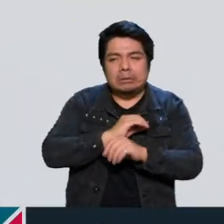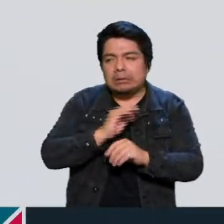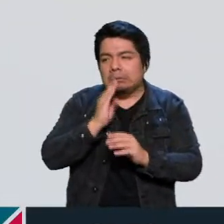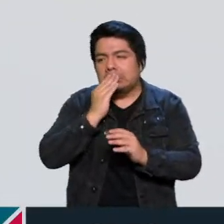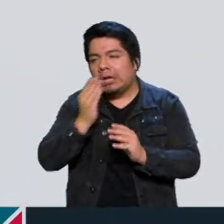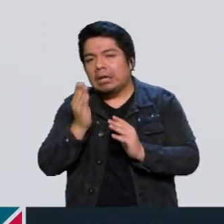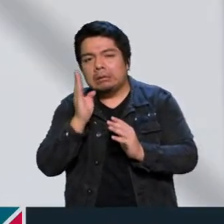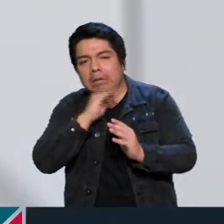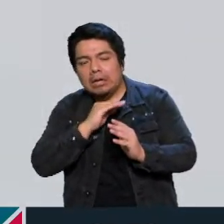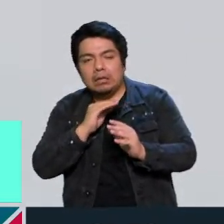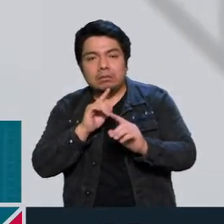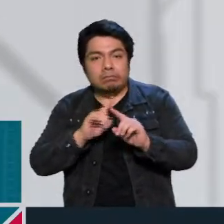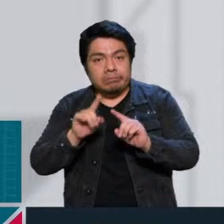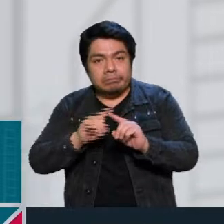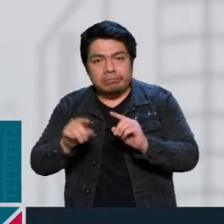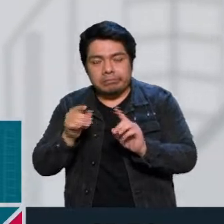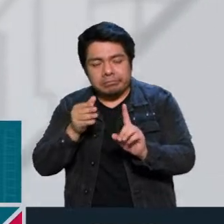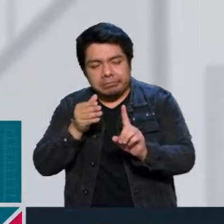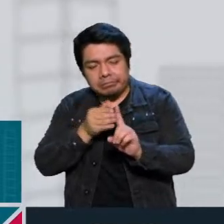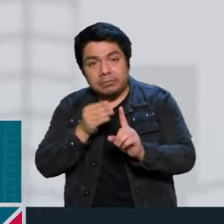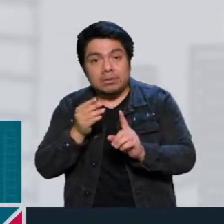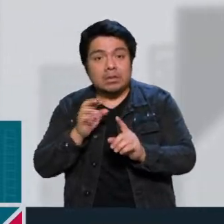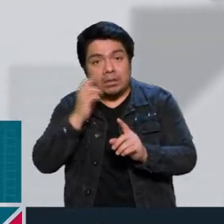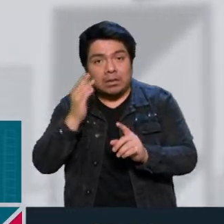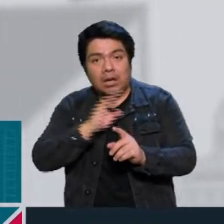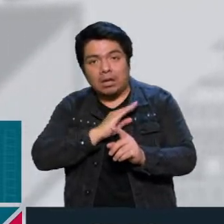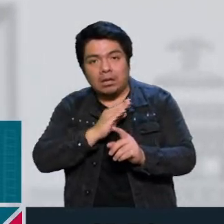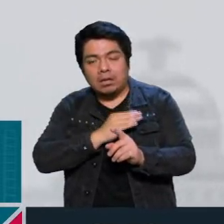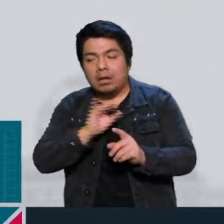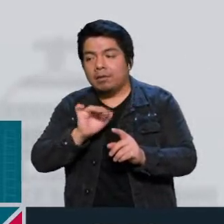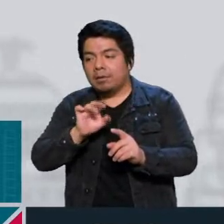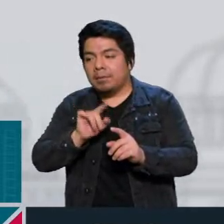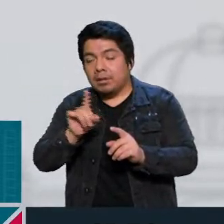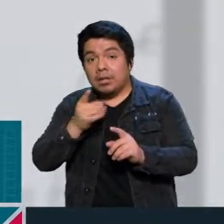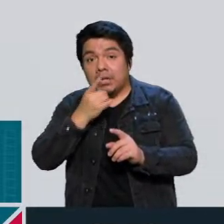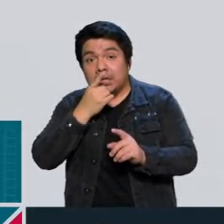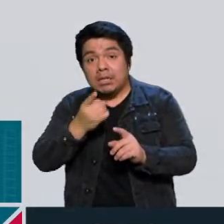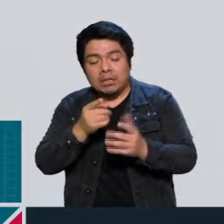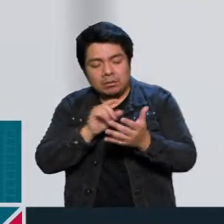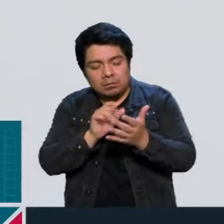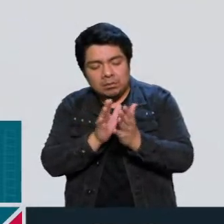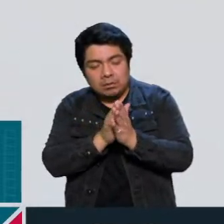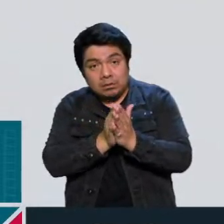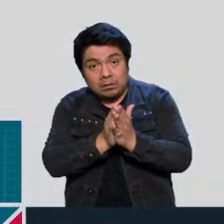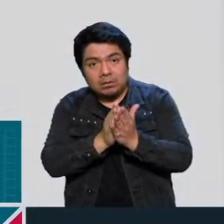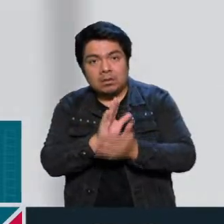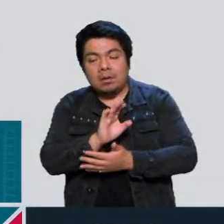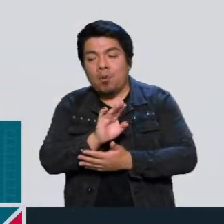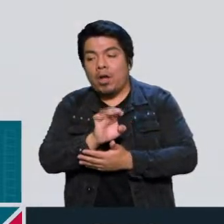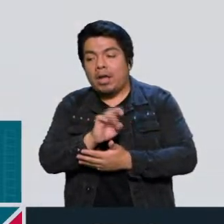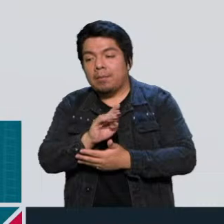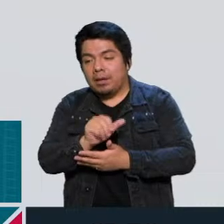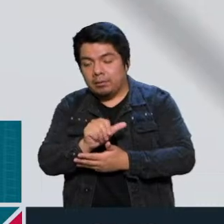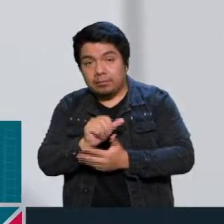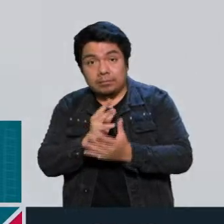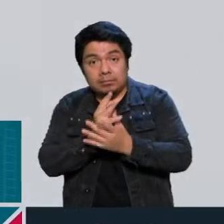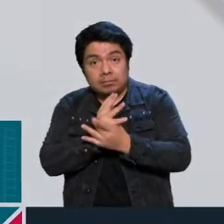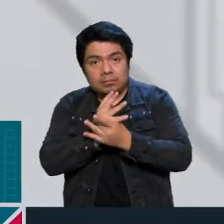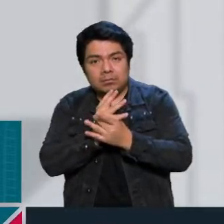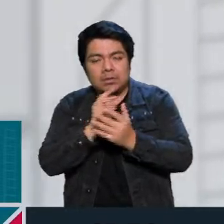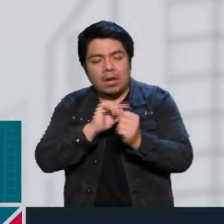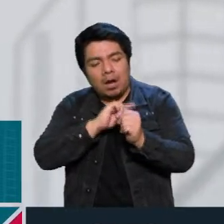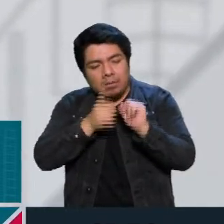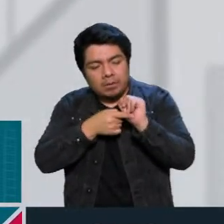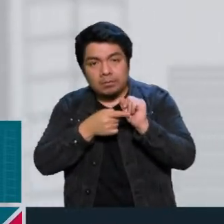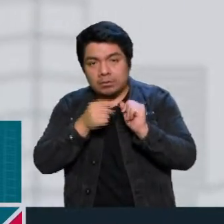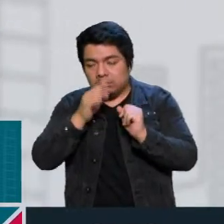yo voy a recordar un poco al gran escritor español Rafael del Valle Inclán, quien en su libro Luces de Bohemia hace una analogía de